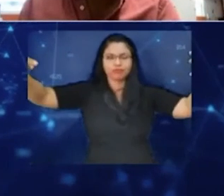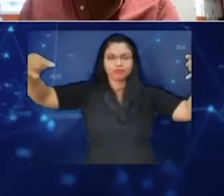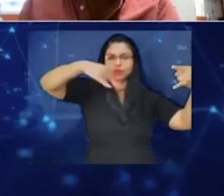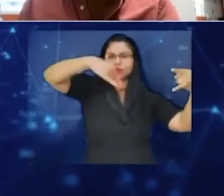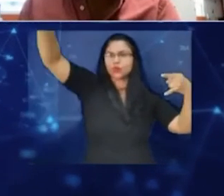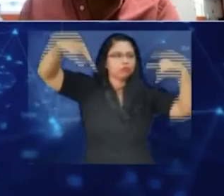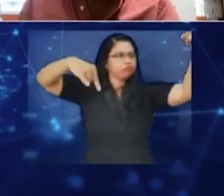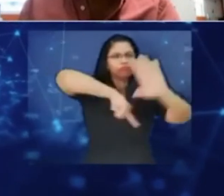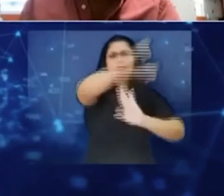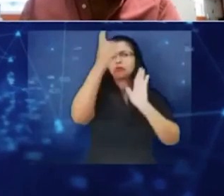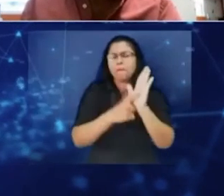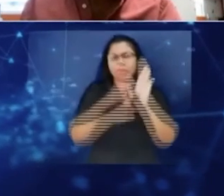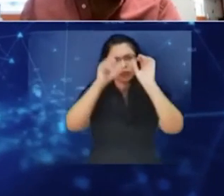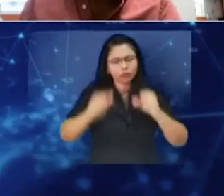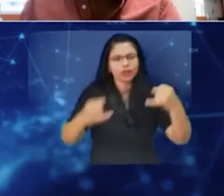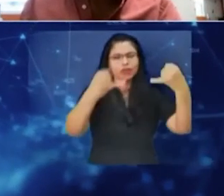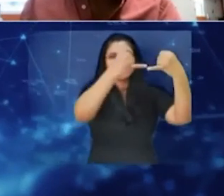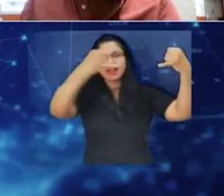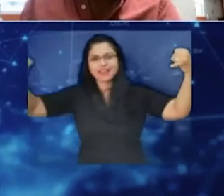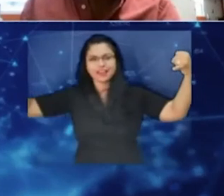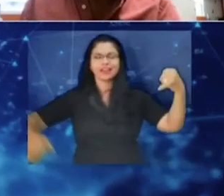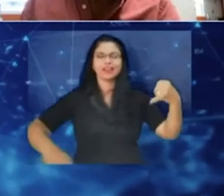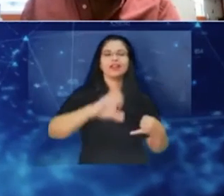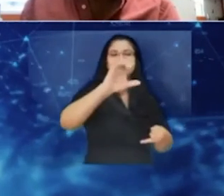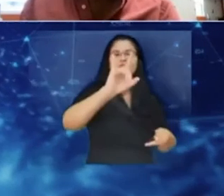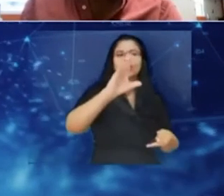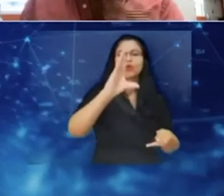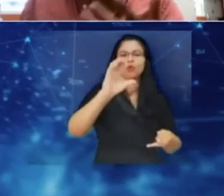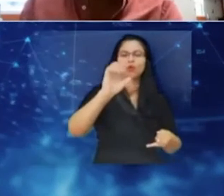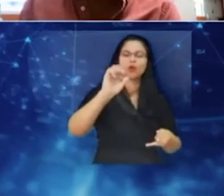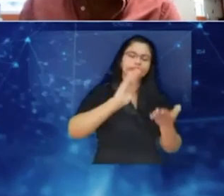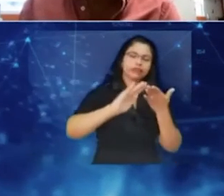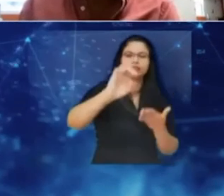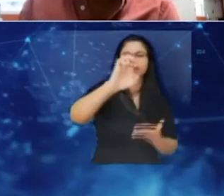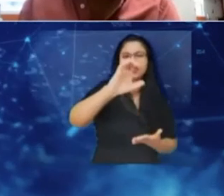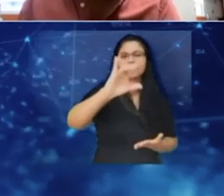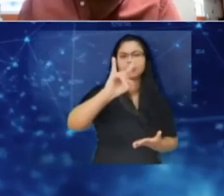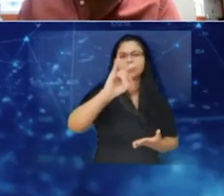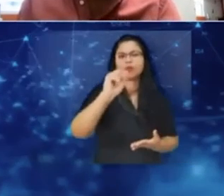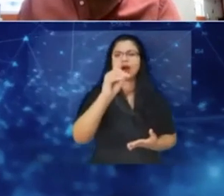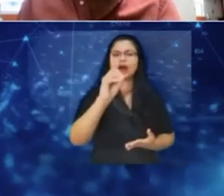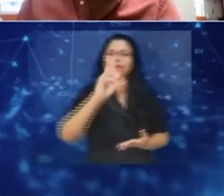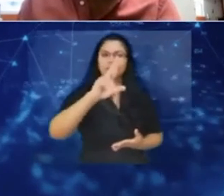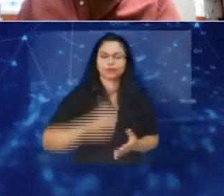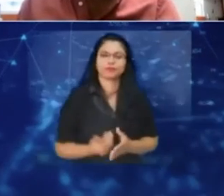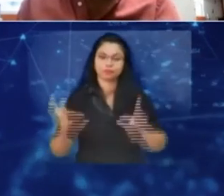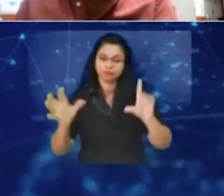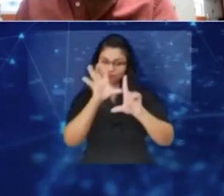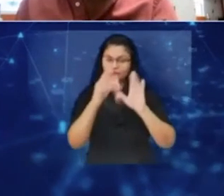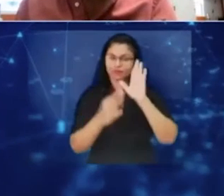todo lo que es la parte ecuatorial. Las etapas 4 y 5 van a ser solamente para sumar capacidad.